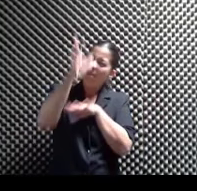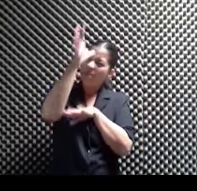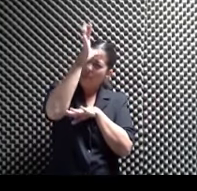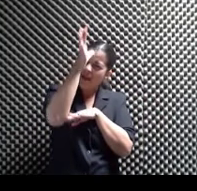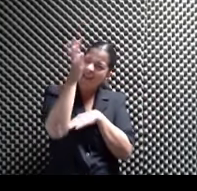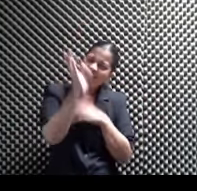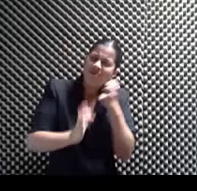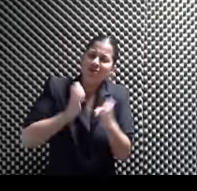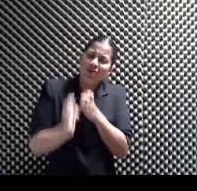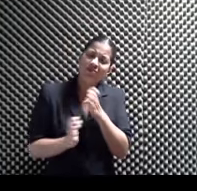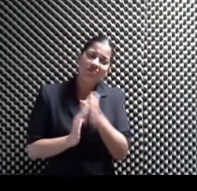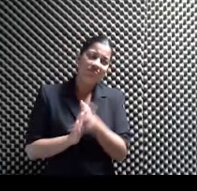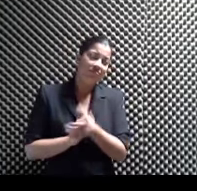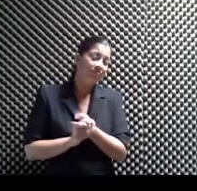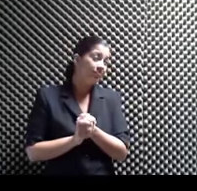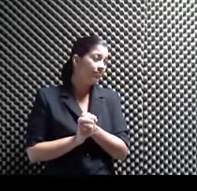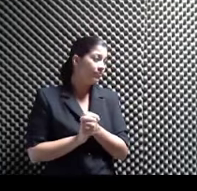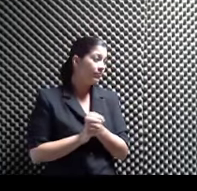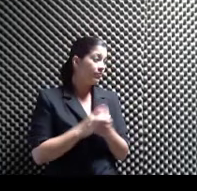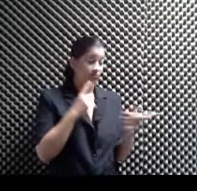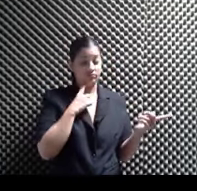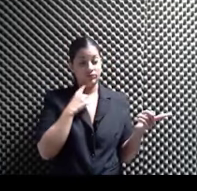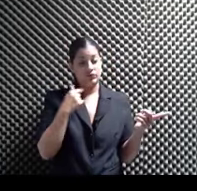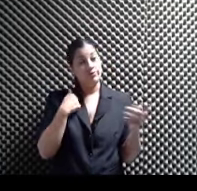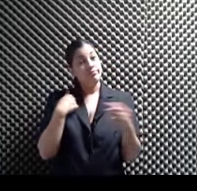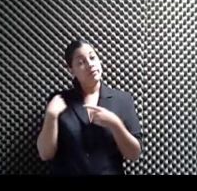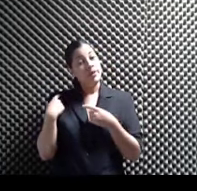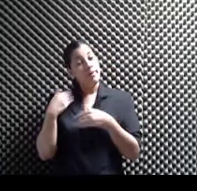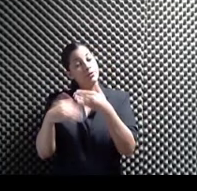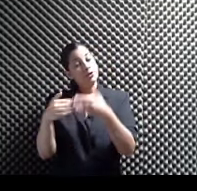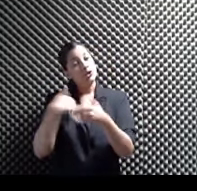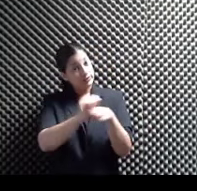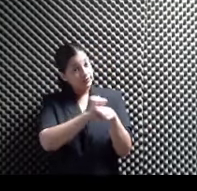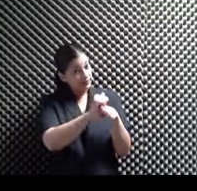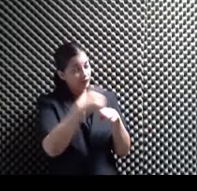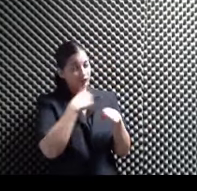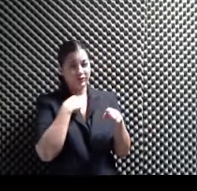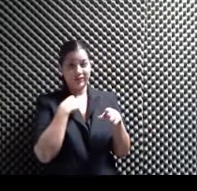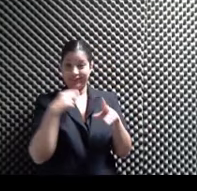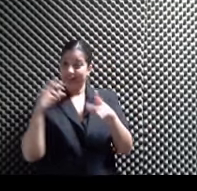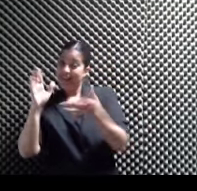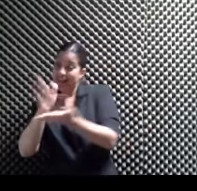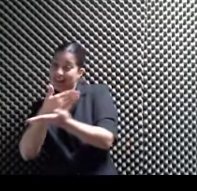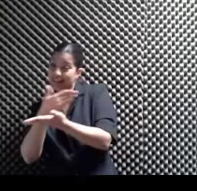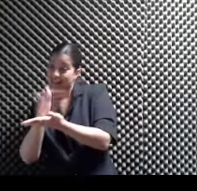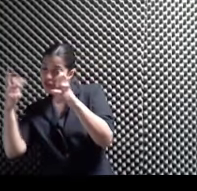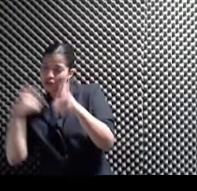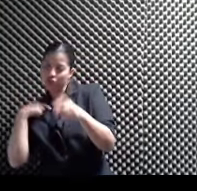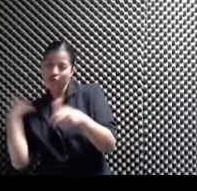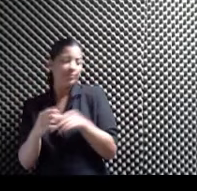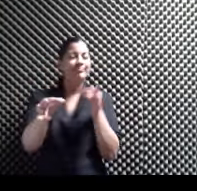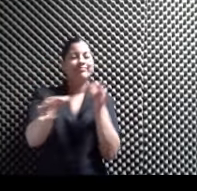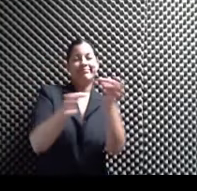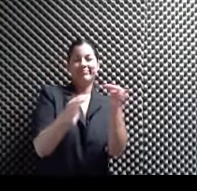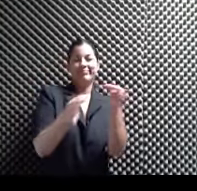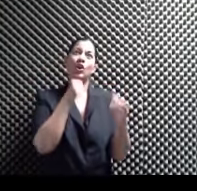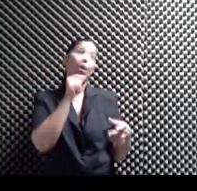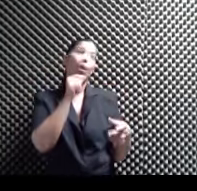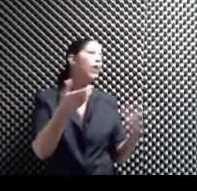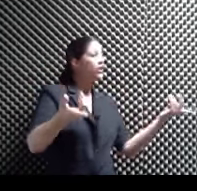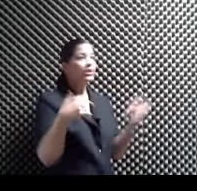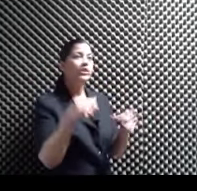Una de las cosas Que yo hago Cuando estamos Ensayando con el grupo Es que yo le explico De que se trata el tema Que no simples Son unas notas Mira vamos a tocar